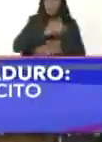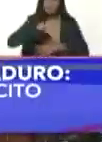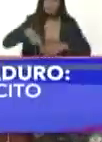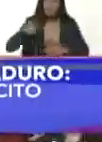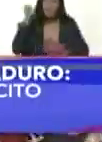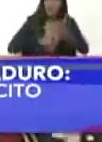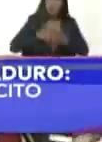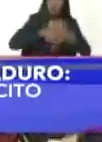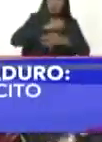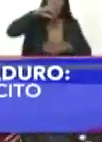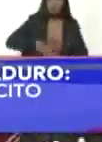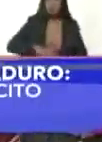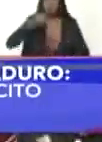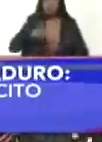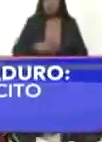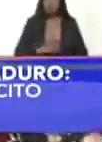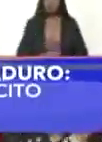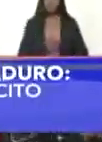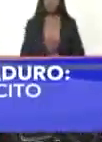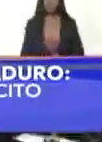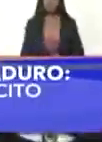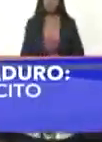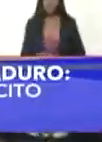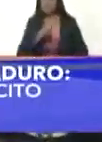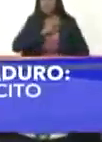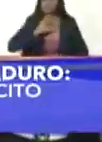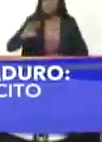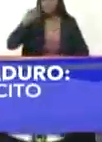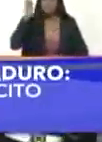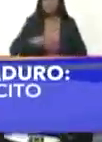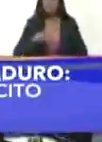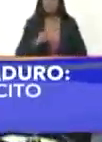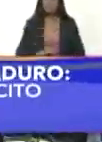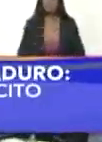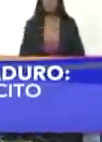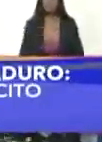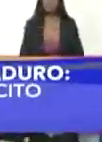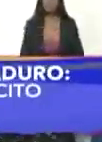de la lucha de la historia de esta patria